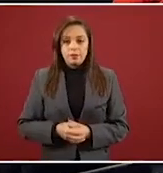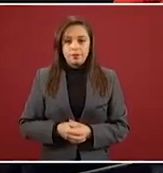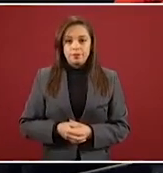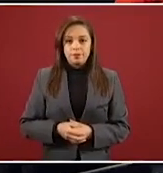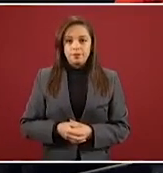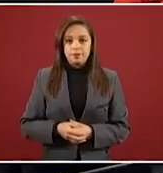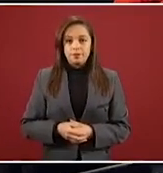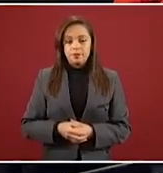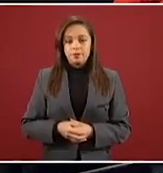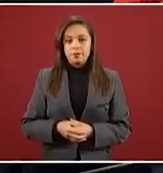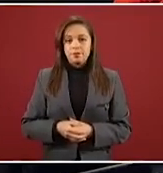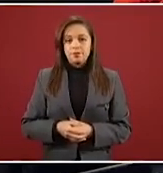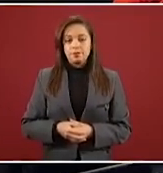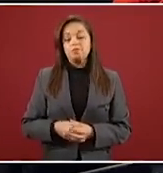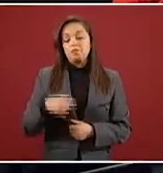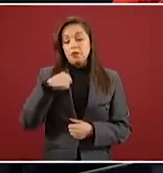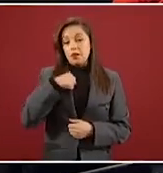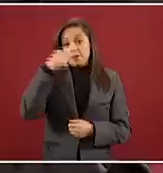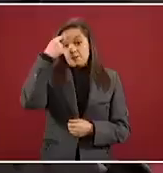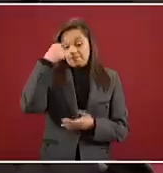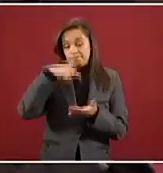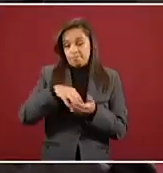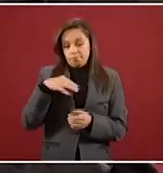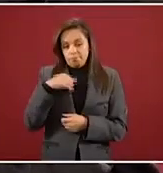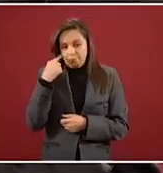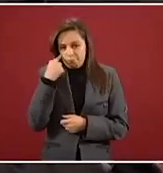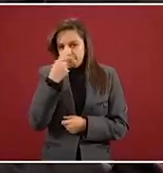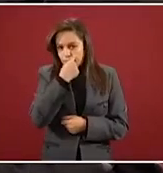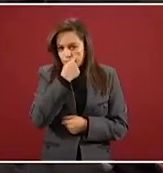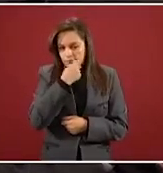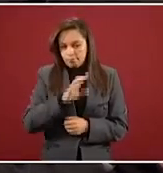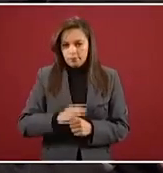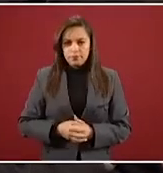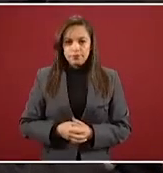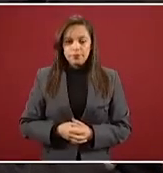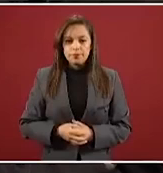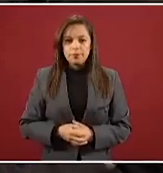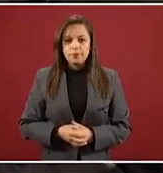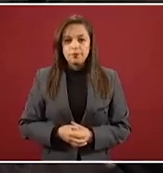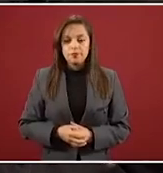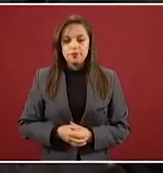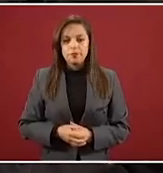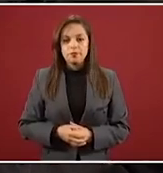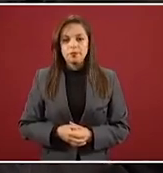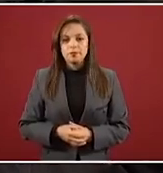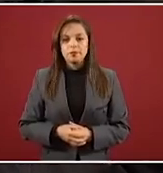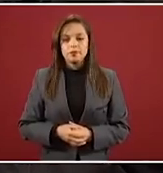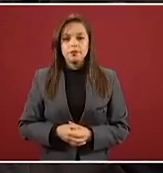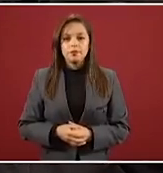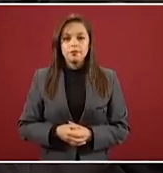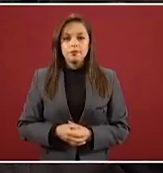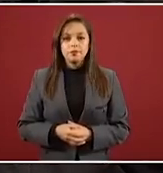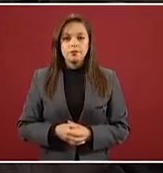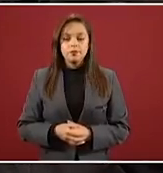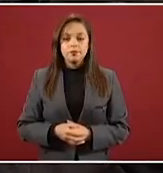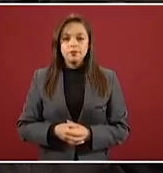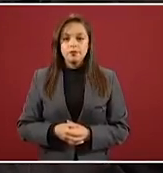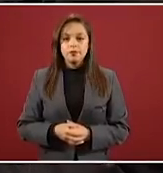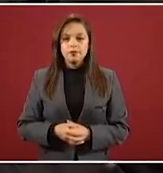que está por encima de